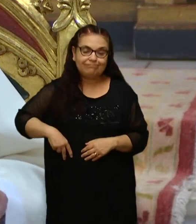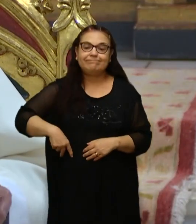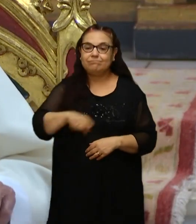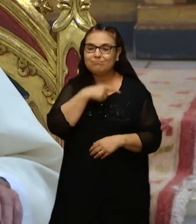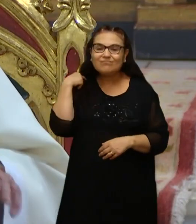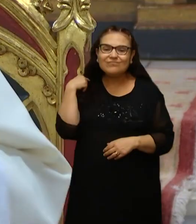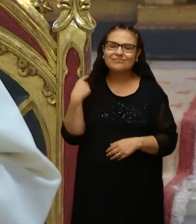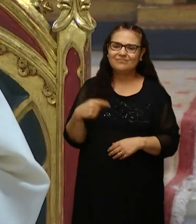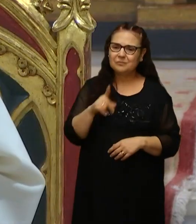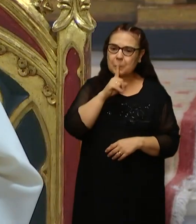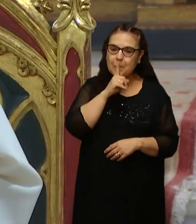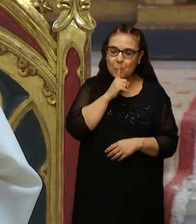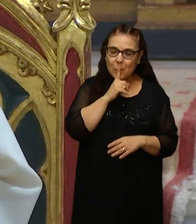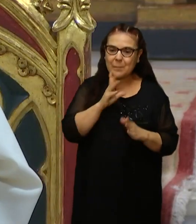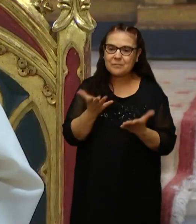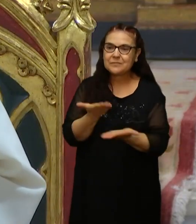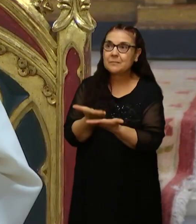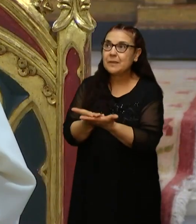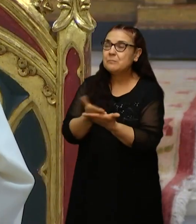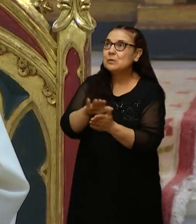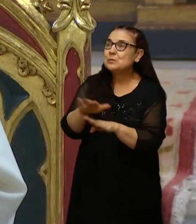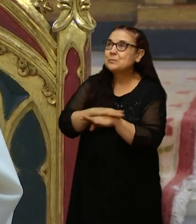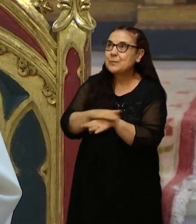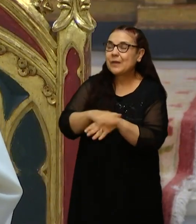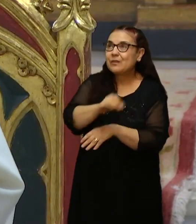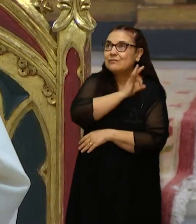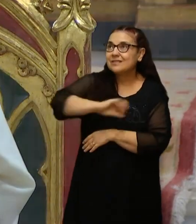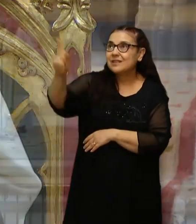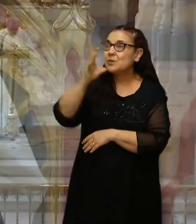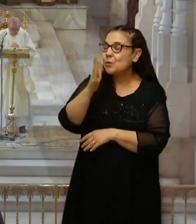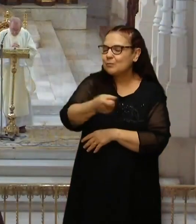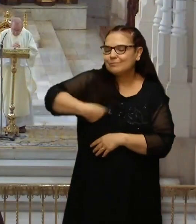momento de silencio pedimos perdón al Señor por nuestros pecados.